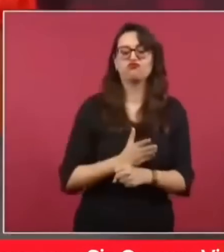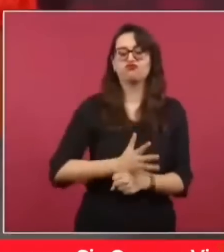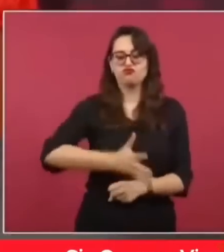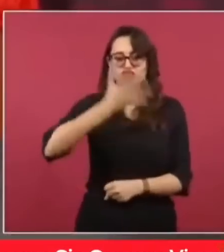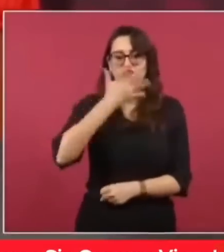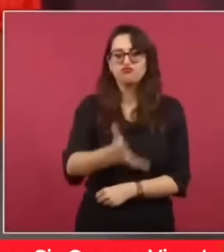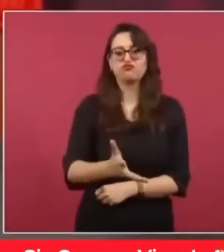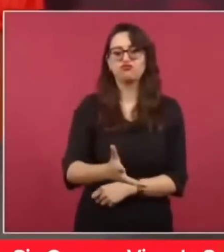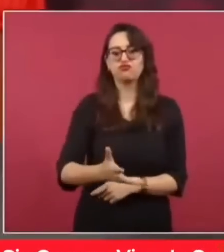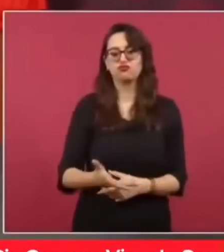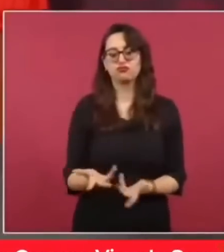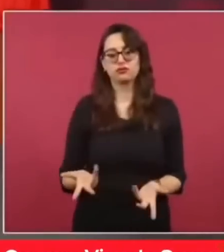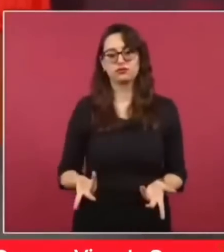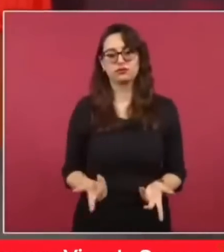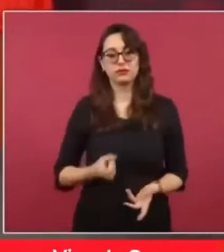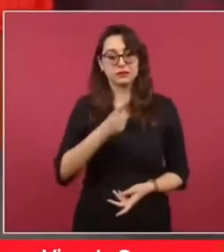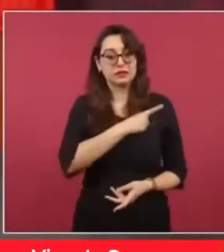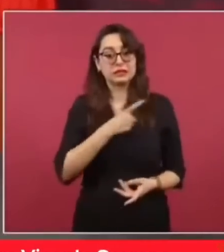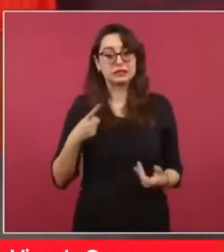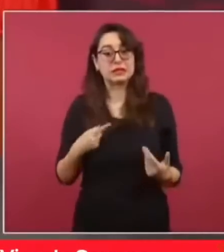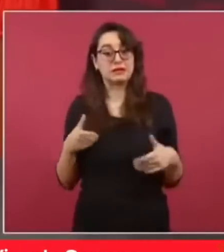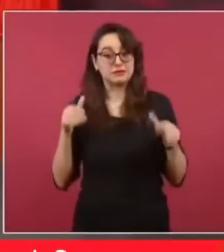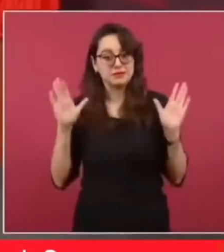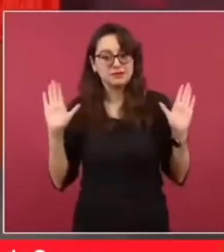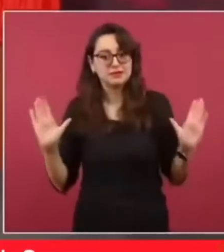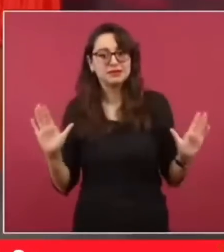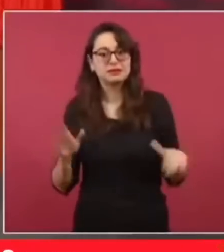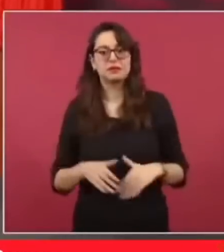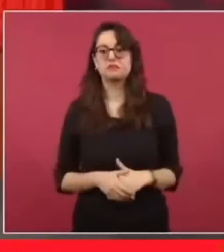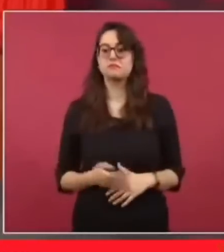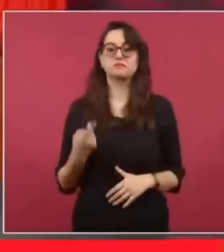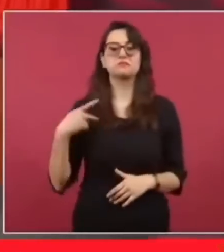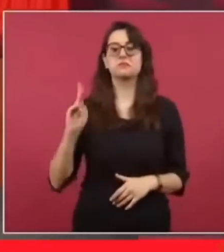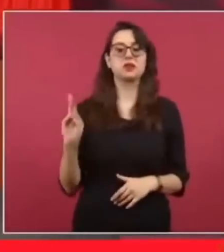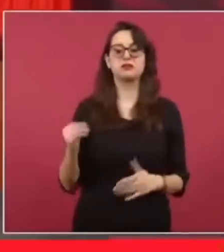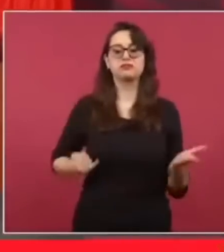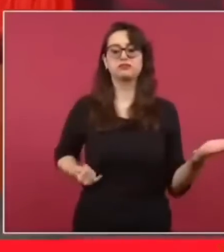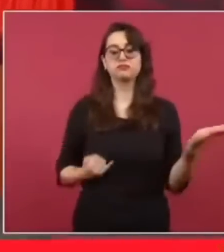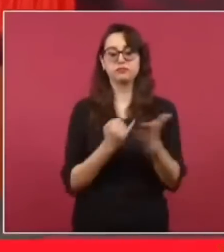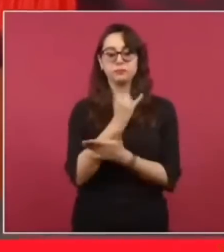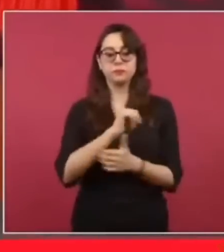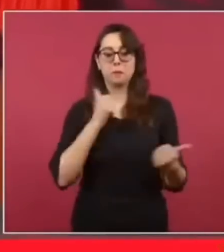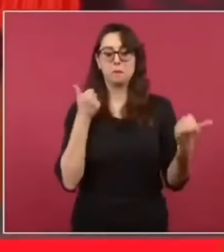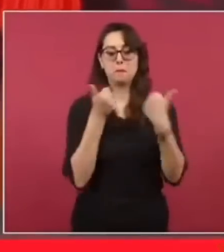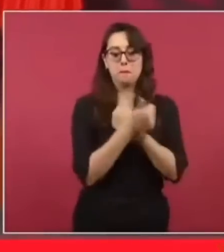y castigar a los responsables. Y no lo hicieron.